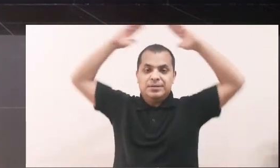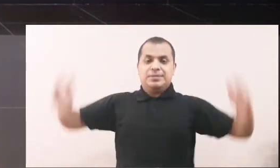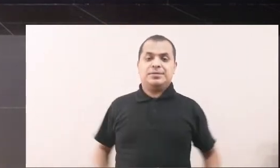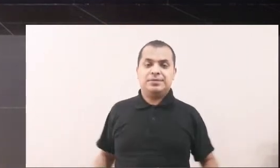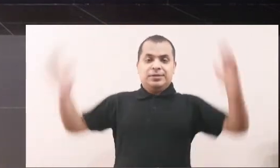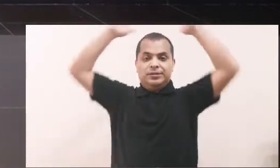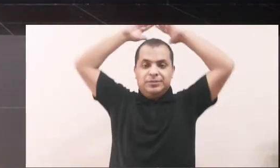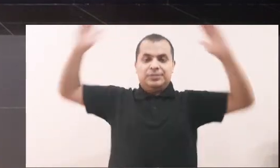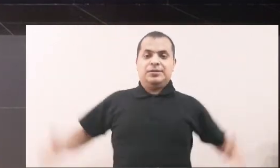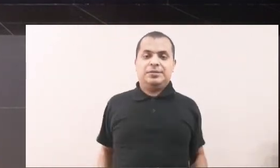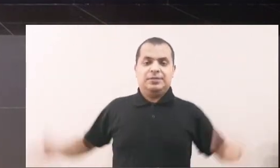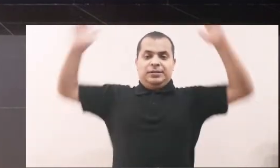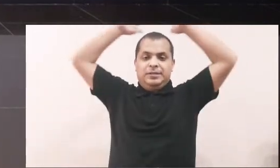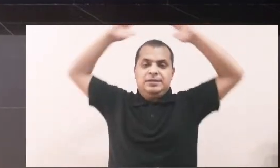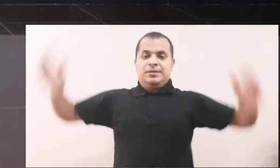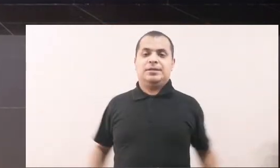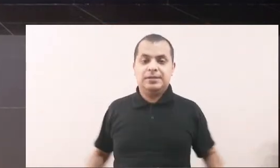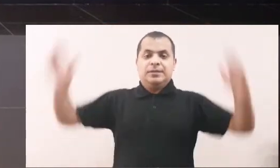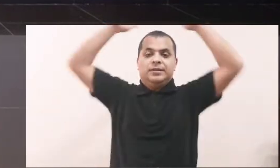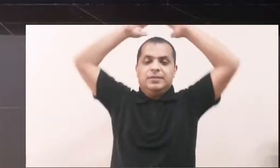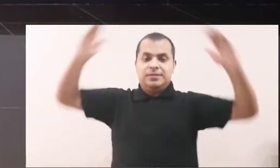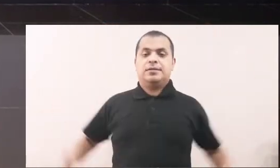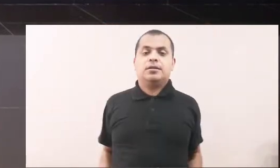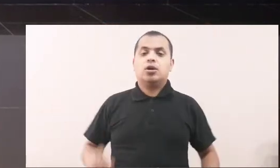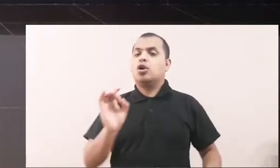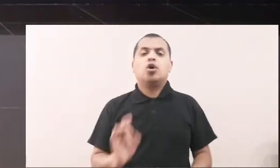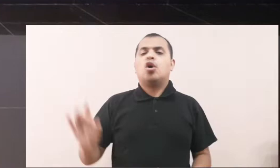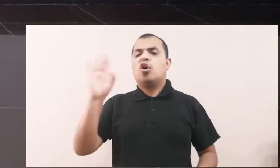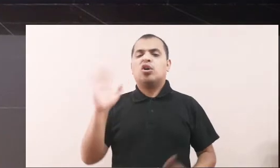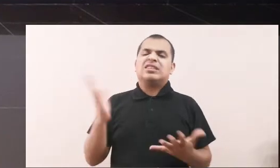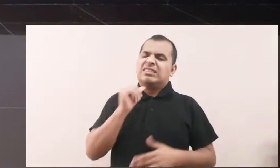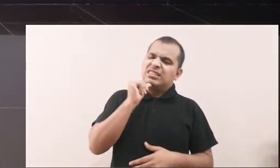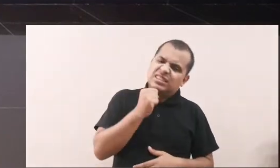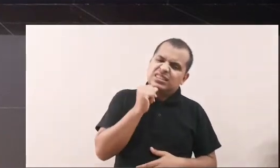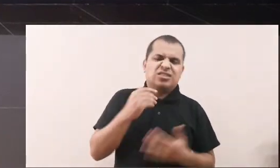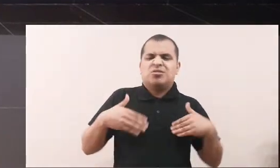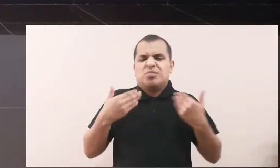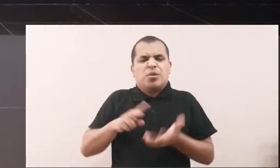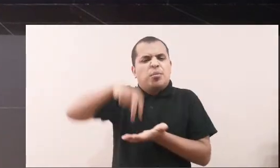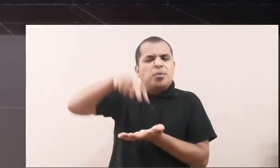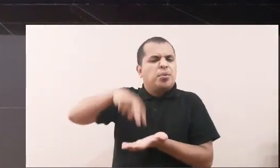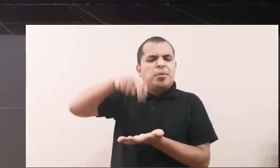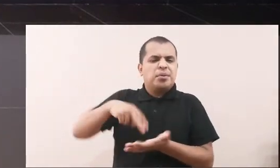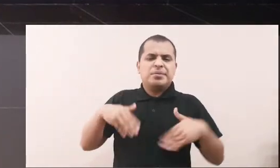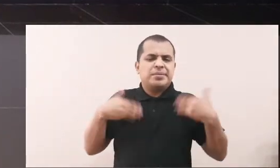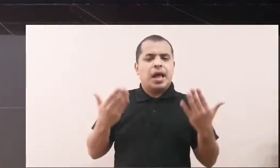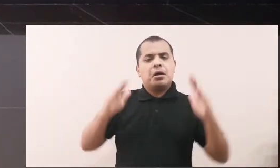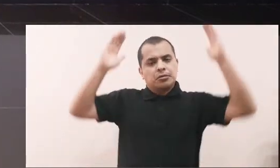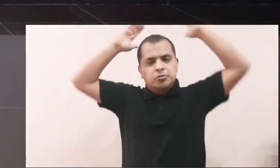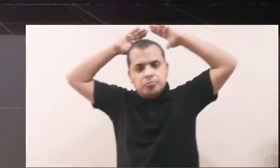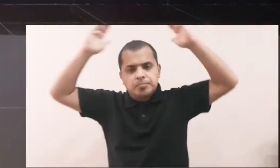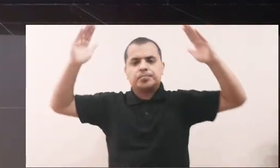polichinelas normales, las clásicas. Hay personas lesionadas que no pueden saltar,